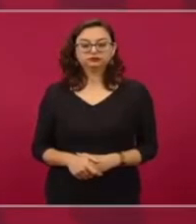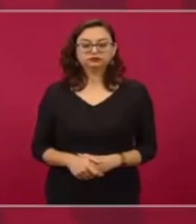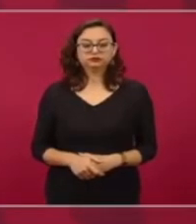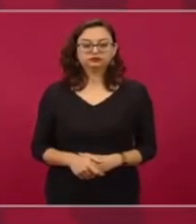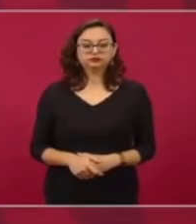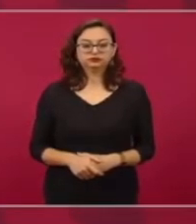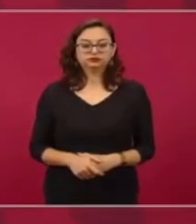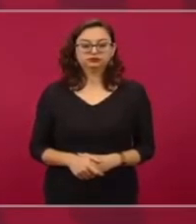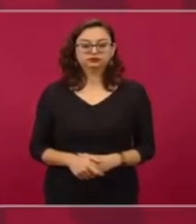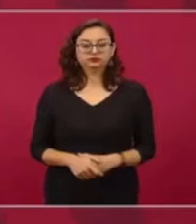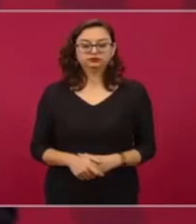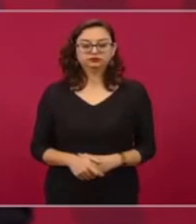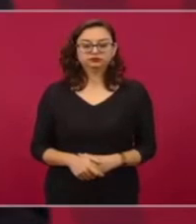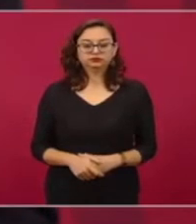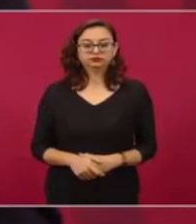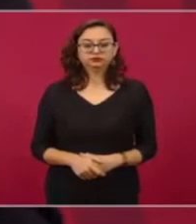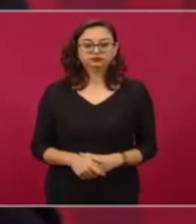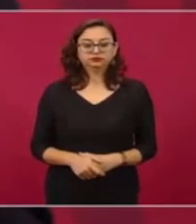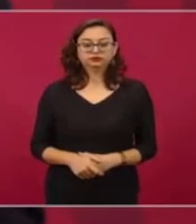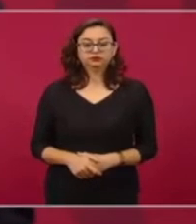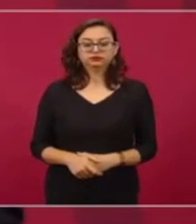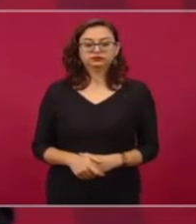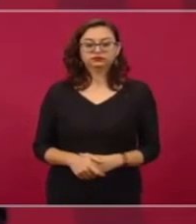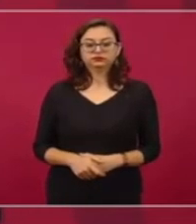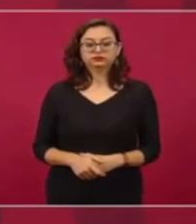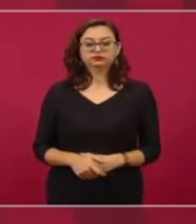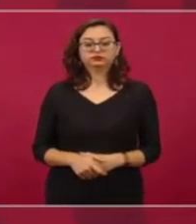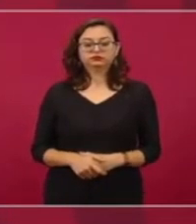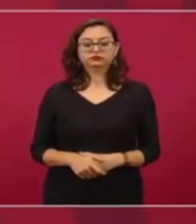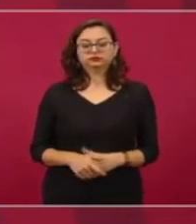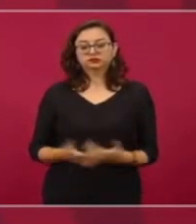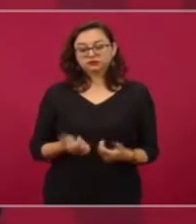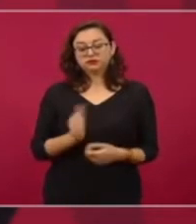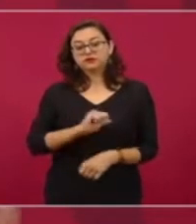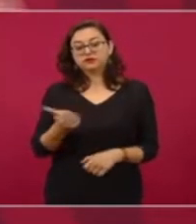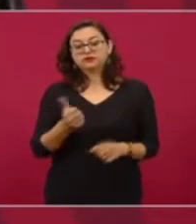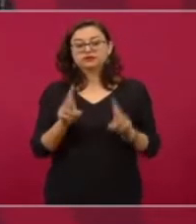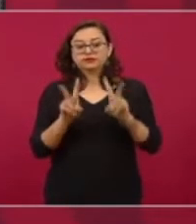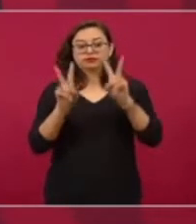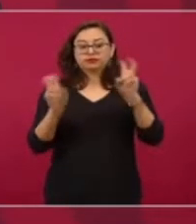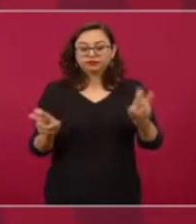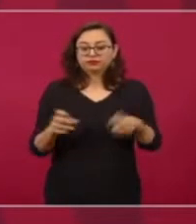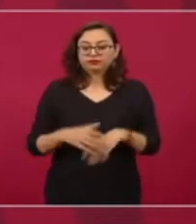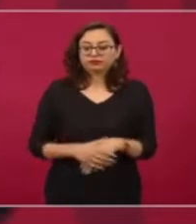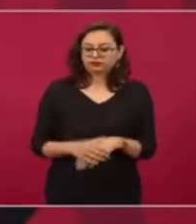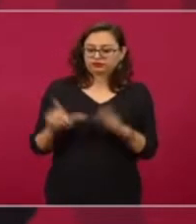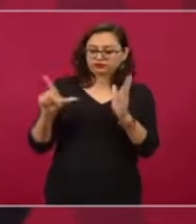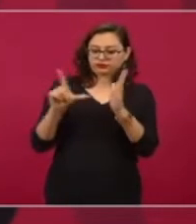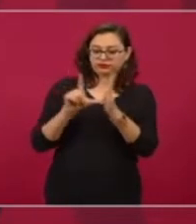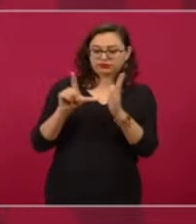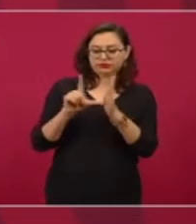quiénes son los proveedores de la creencia